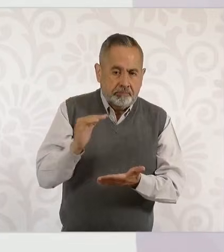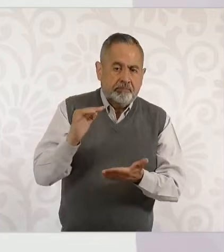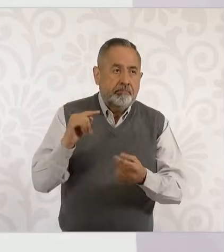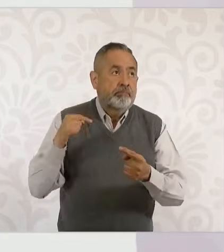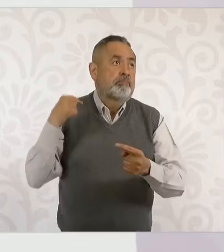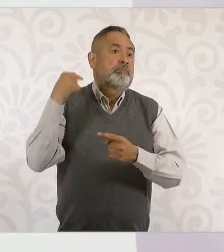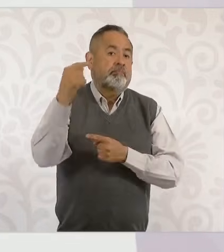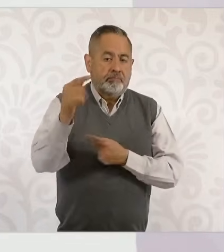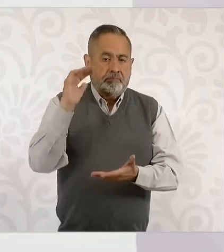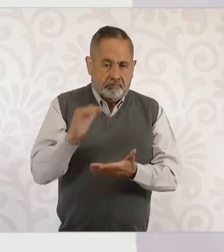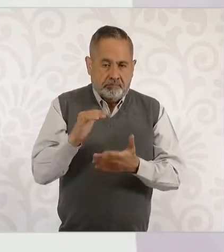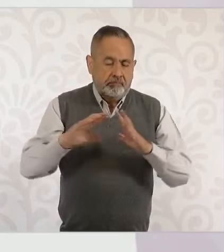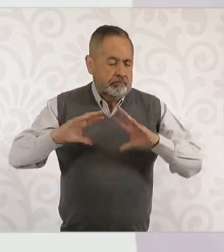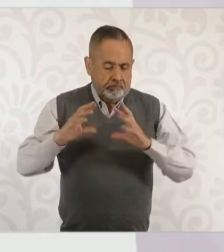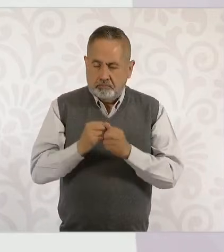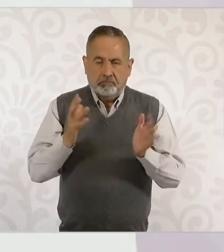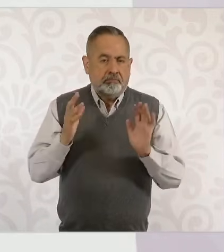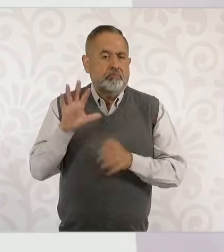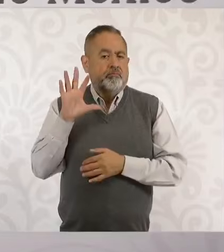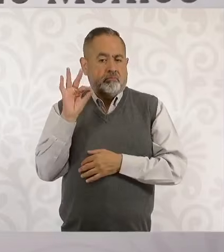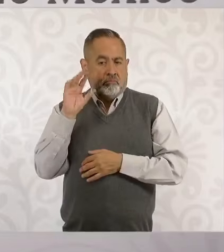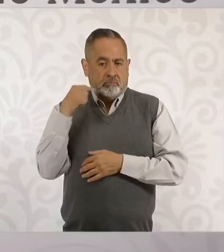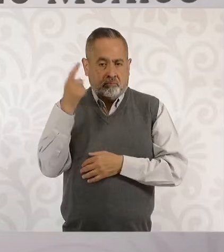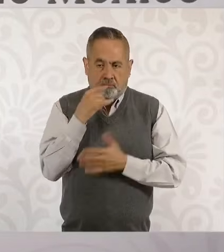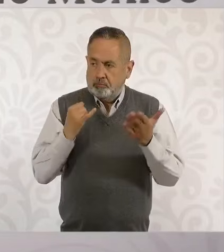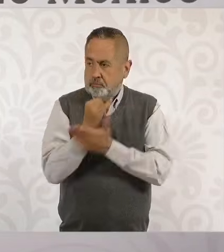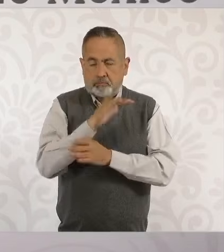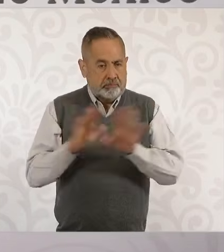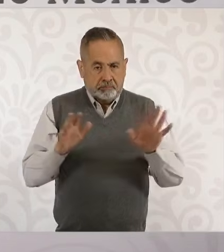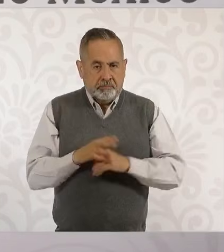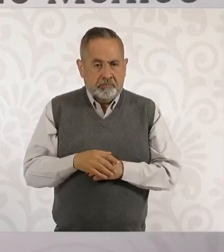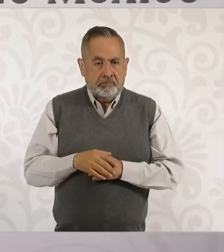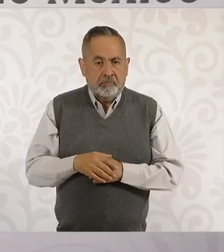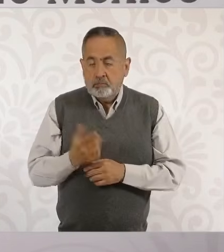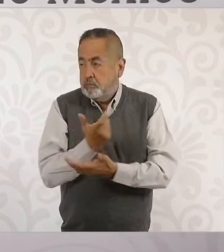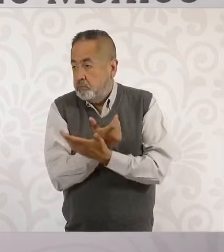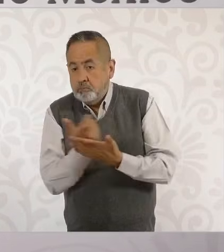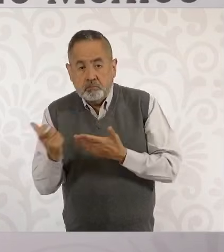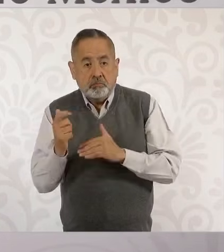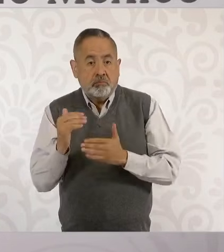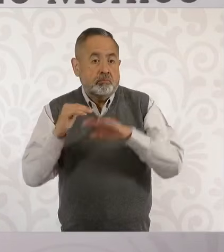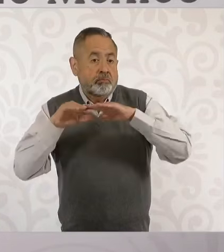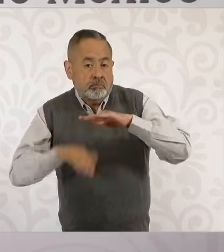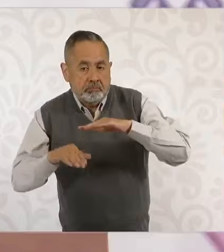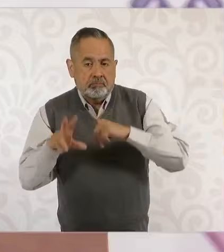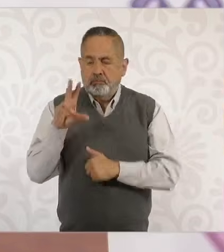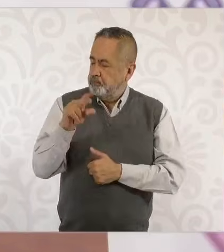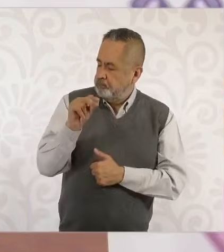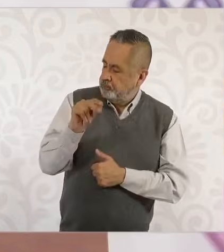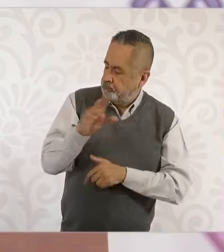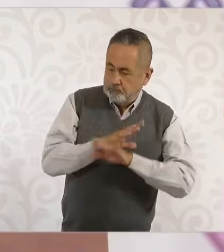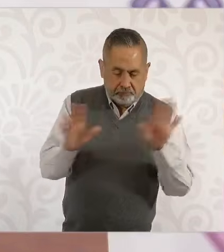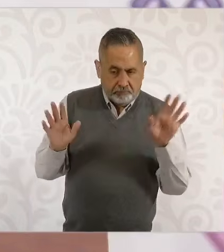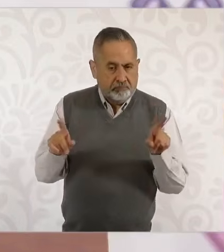trabajadores pues tienen 40 horas y no se reduce su salario y además